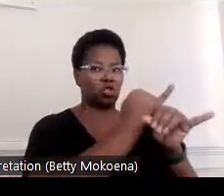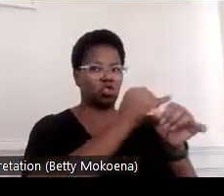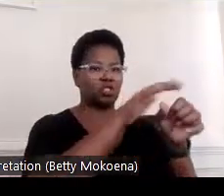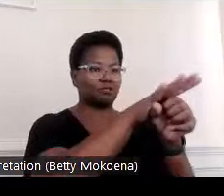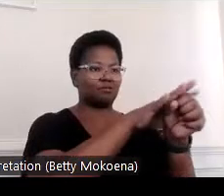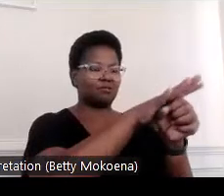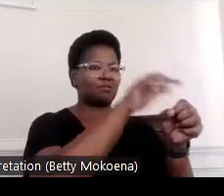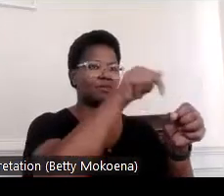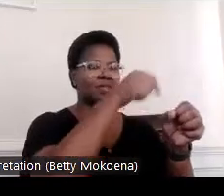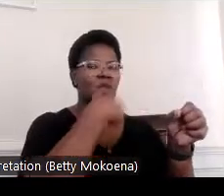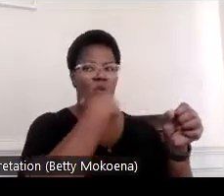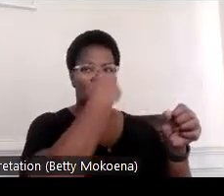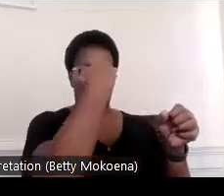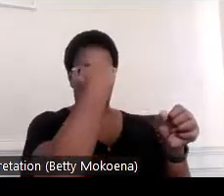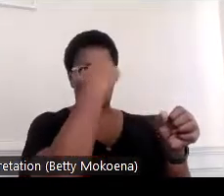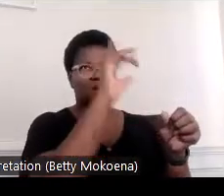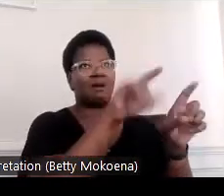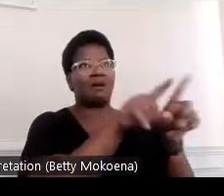institución